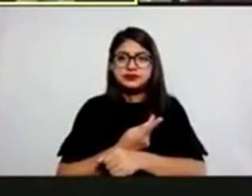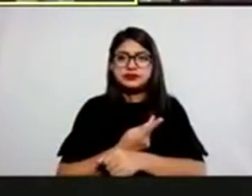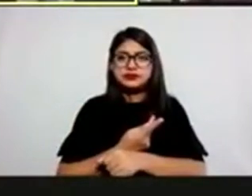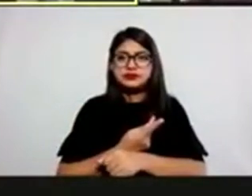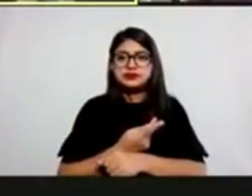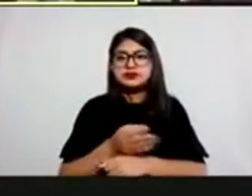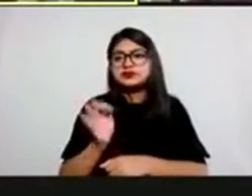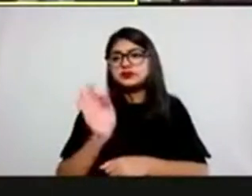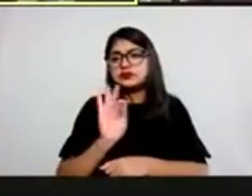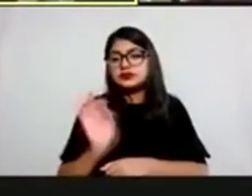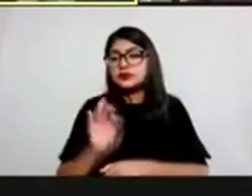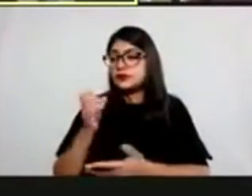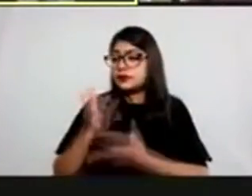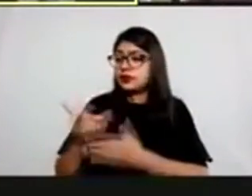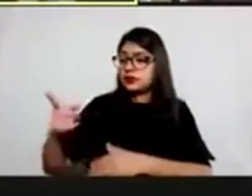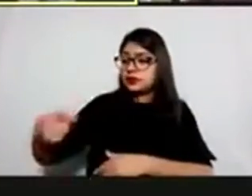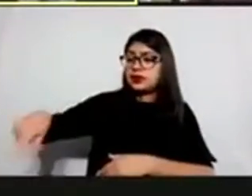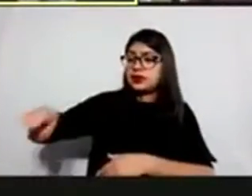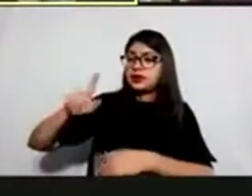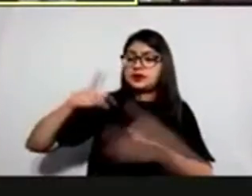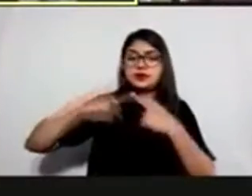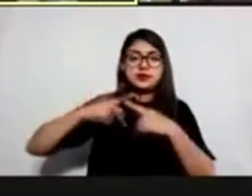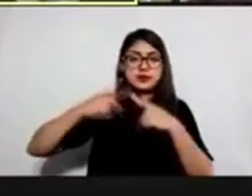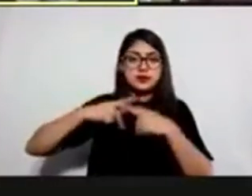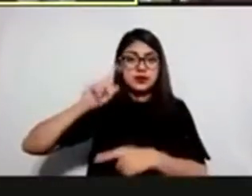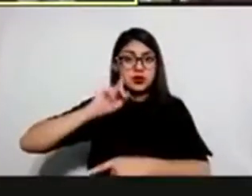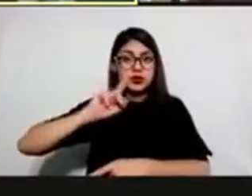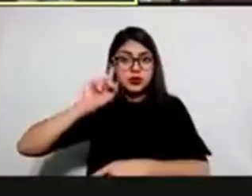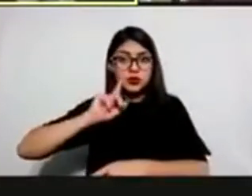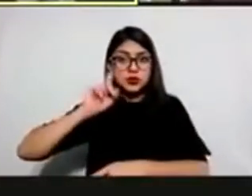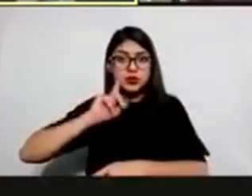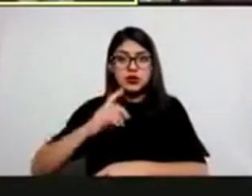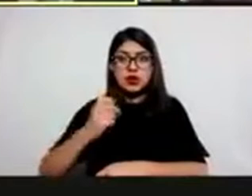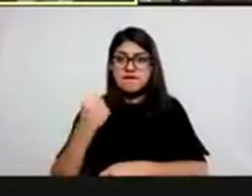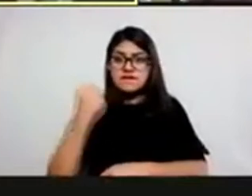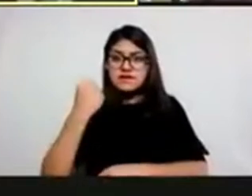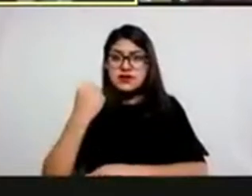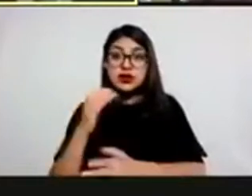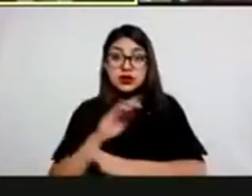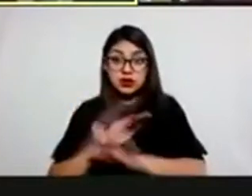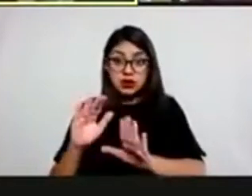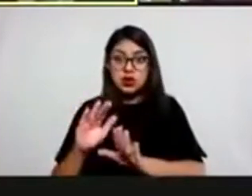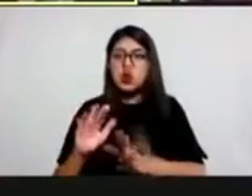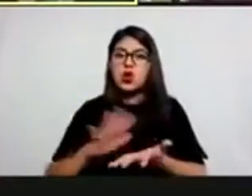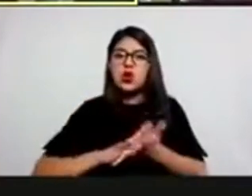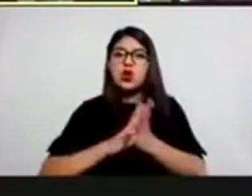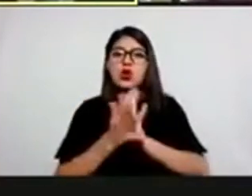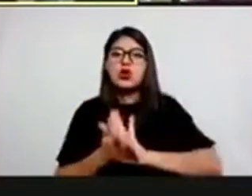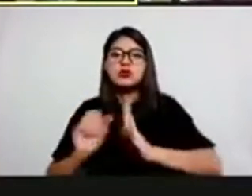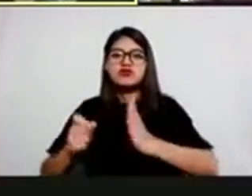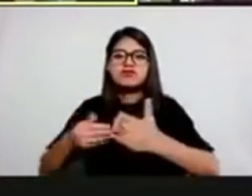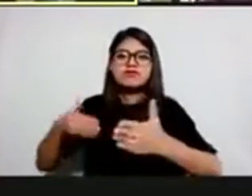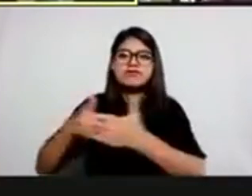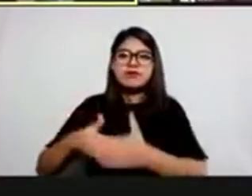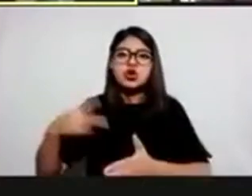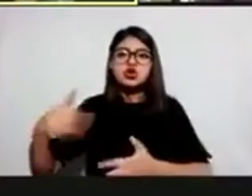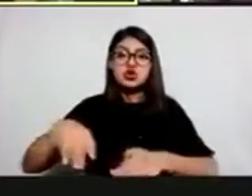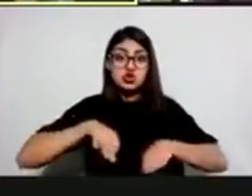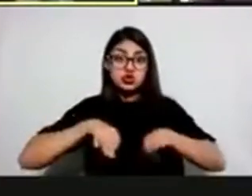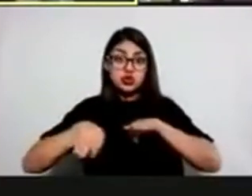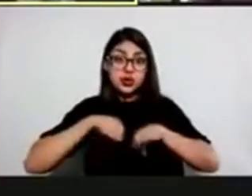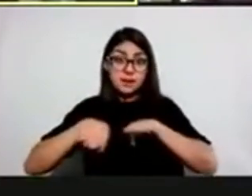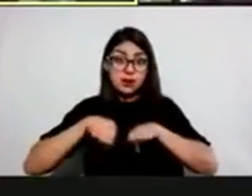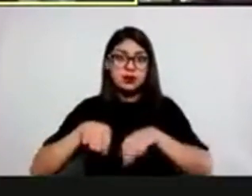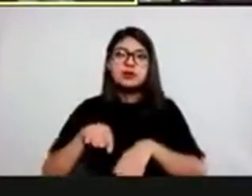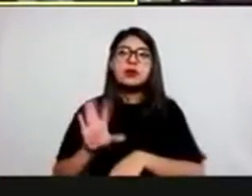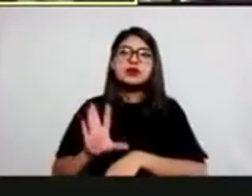intimidar a las denunciantes, pues se tradujo en una obstaculización de su labor al no permitirles